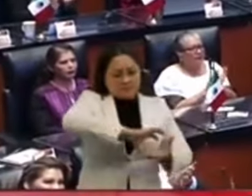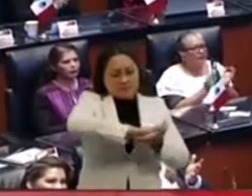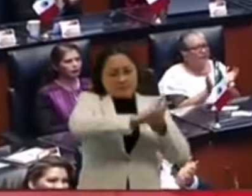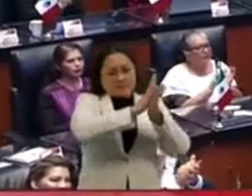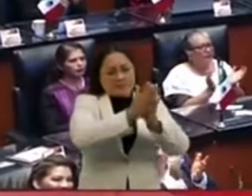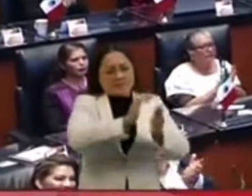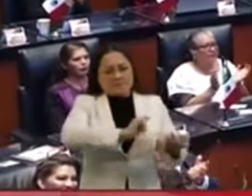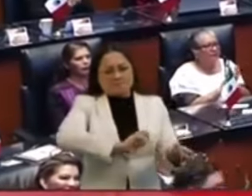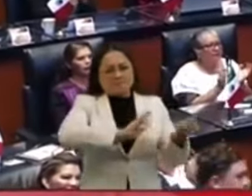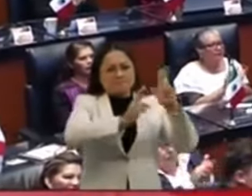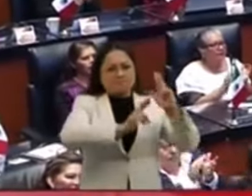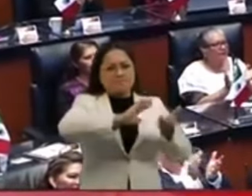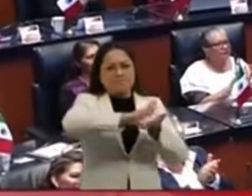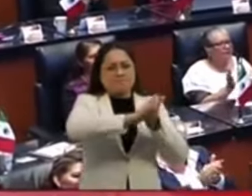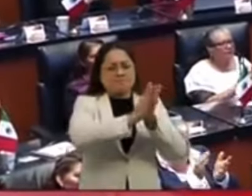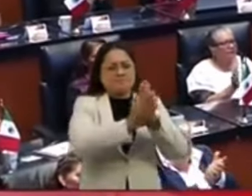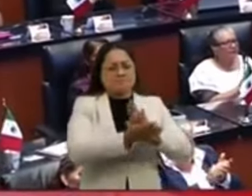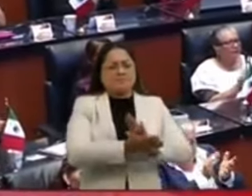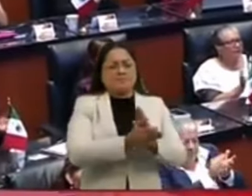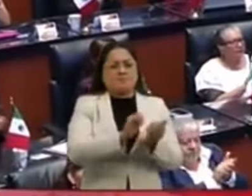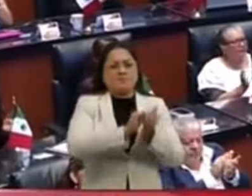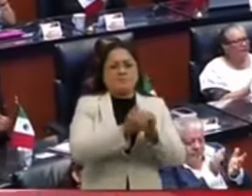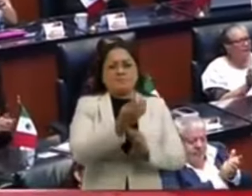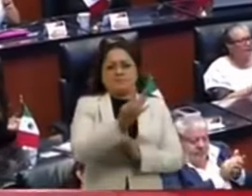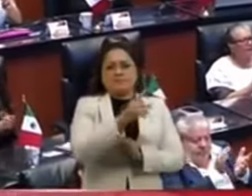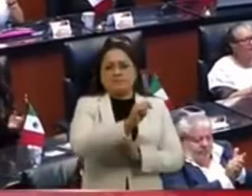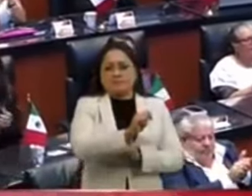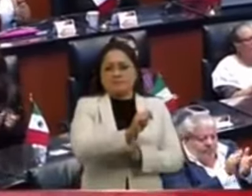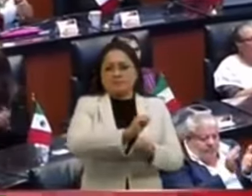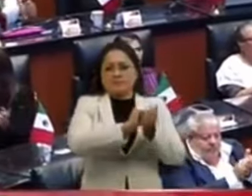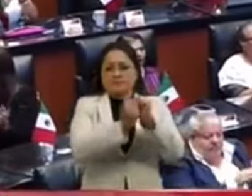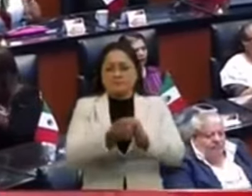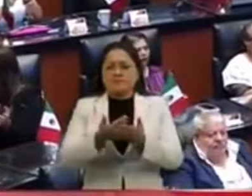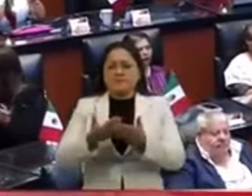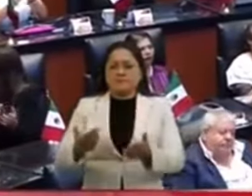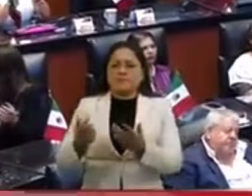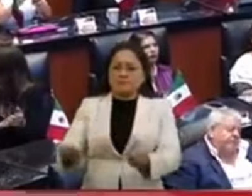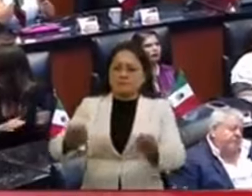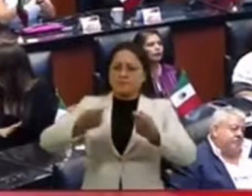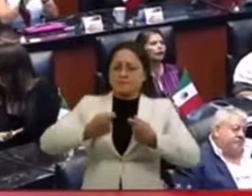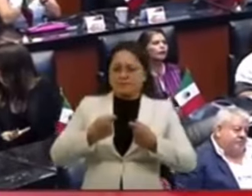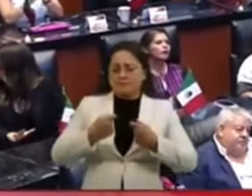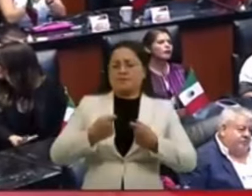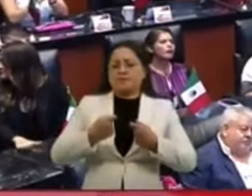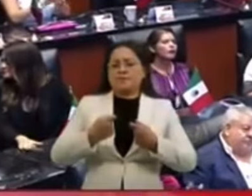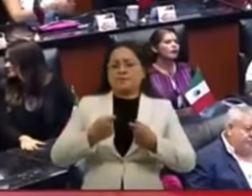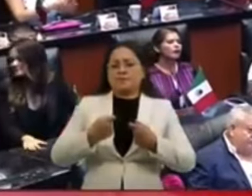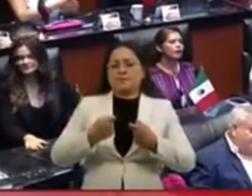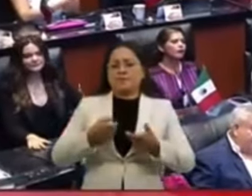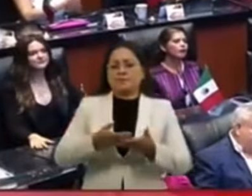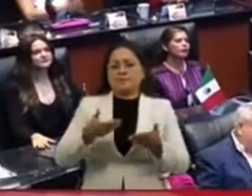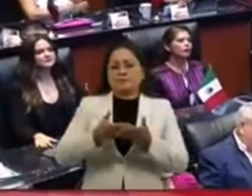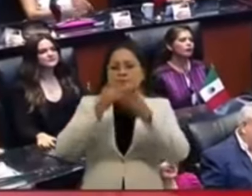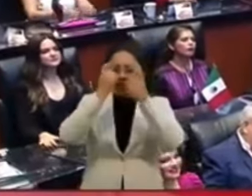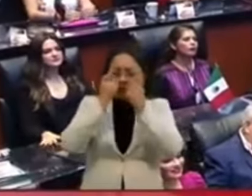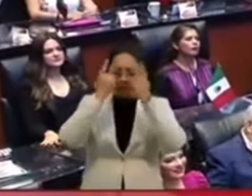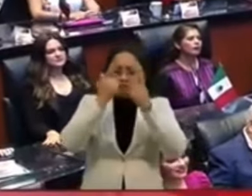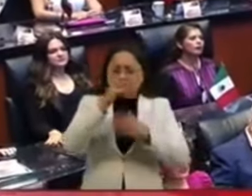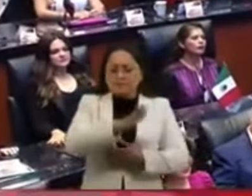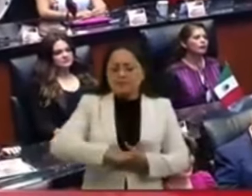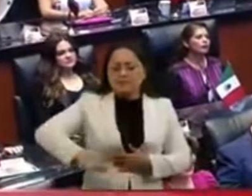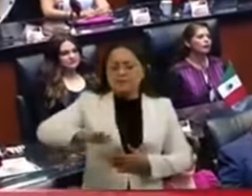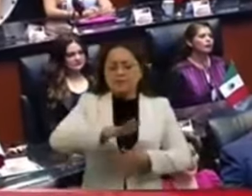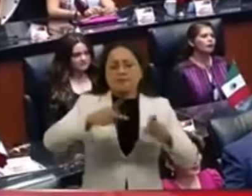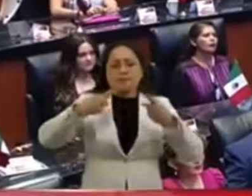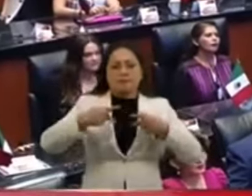que es la Cuarta Transformación. Yo quiero hacer un reconocimiento al pueblo de México,